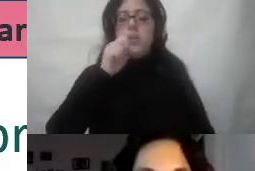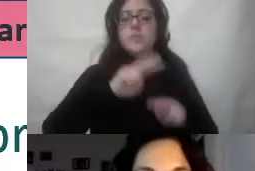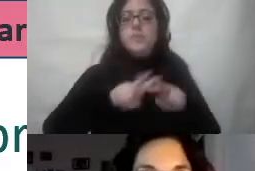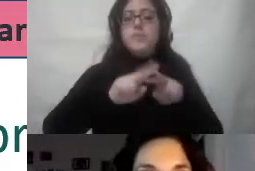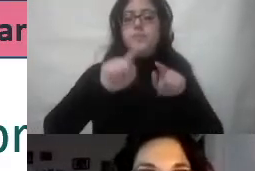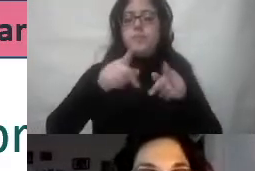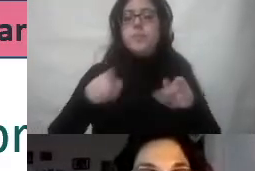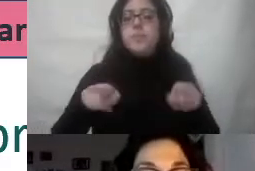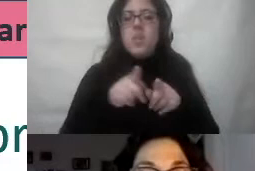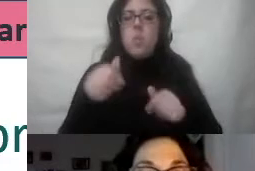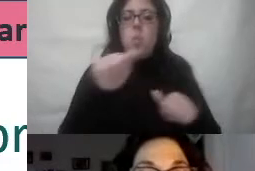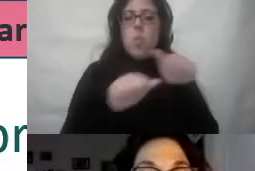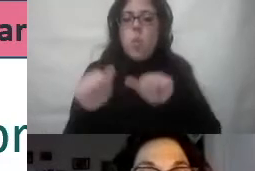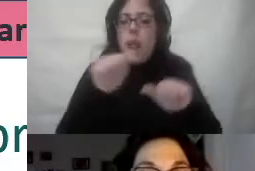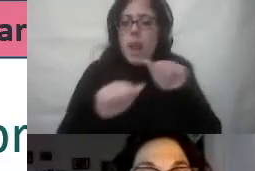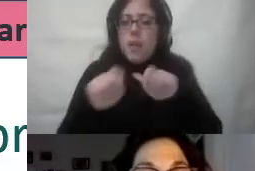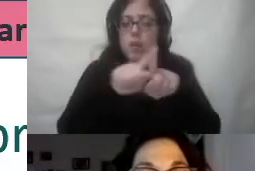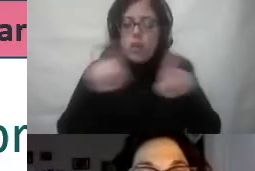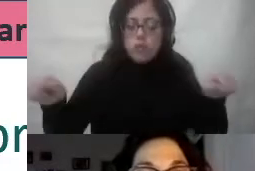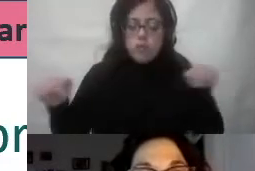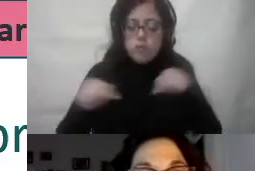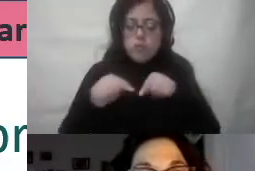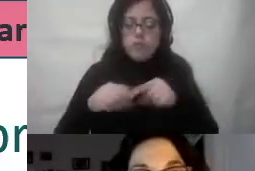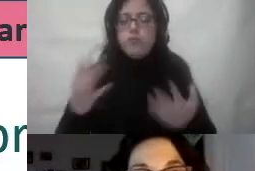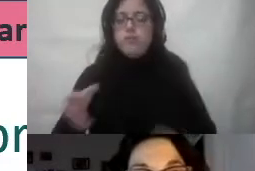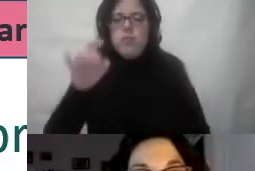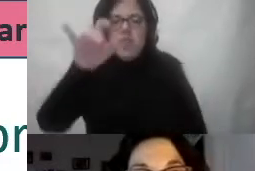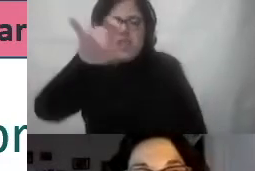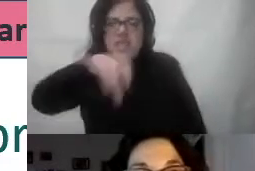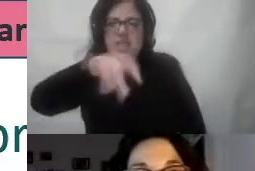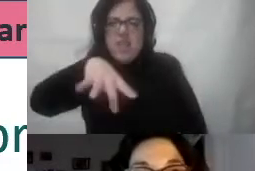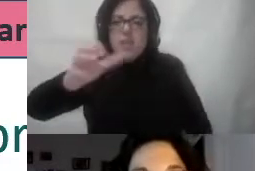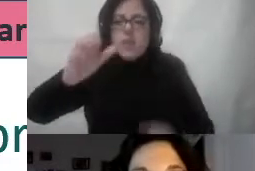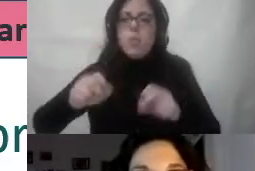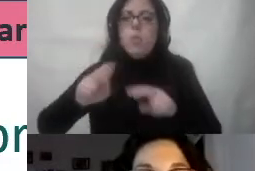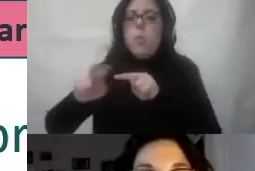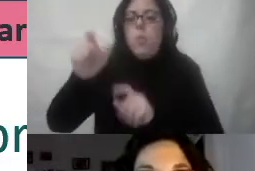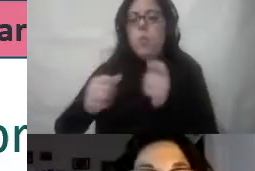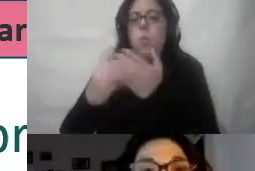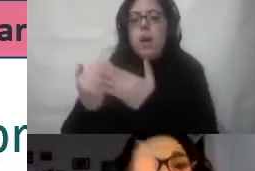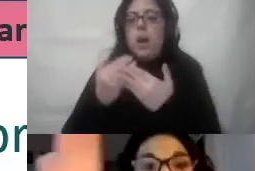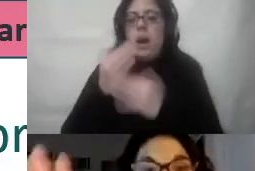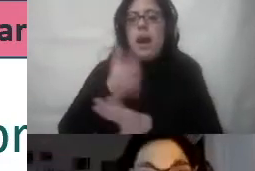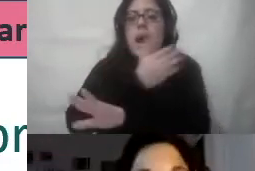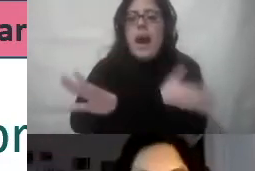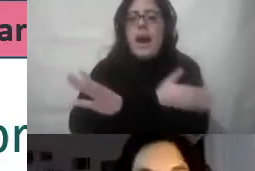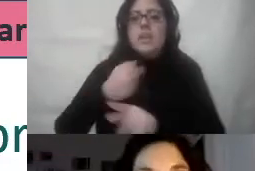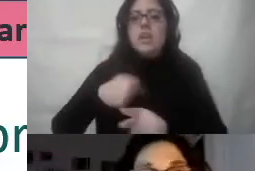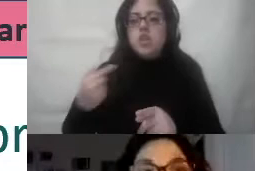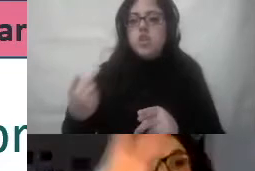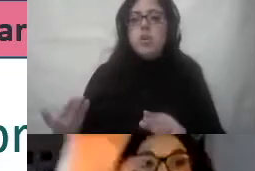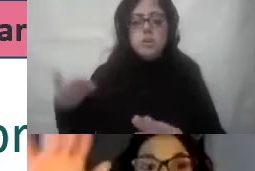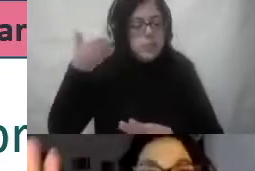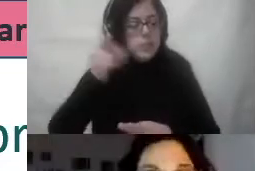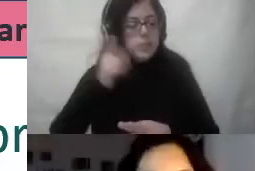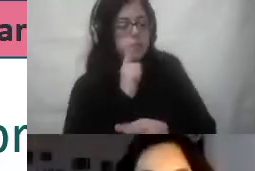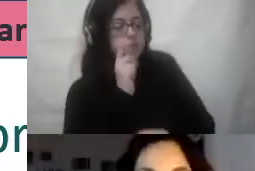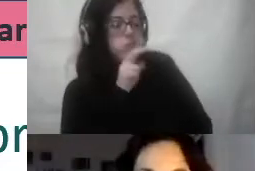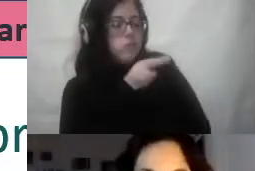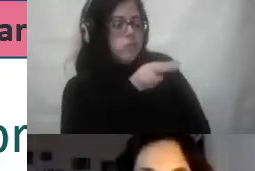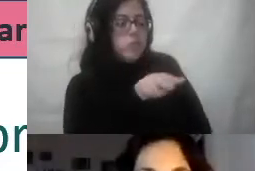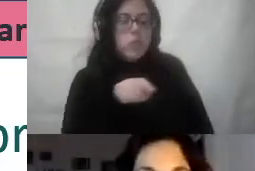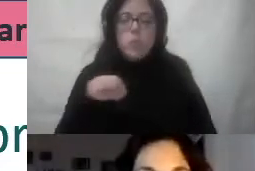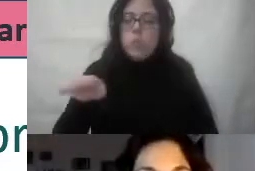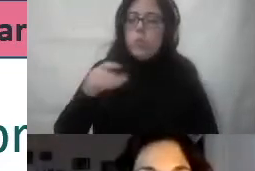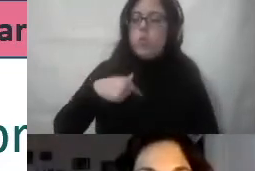laboratorio, ¿ya? Donde quiero saber qué pueden hacer los estudiantes antes de que yo haya intervenido, antes de que yo haga el